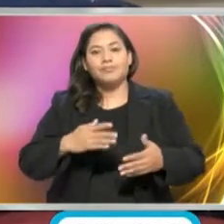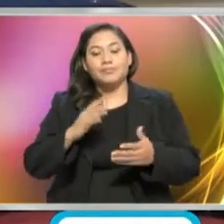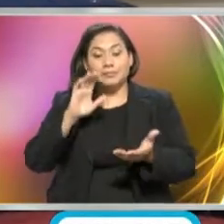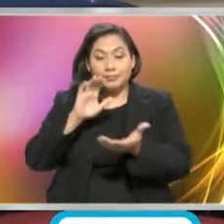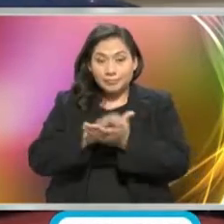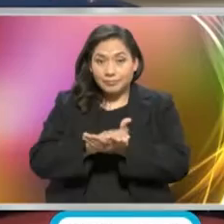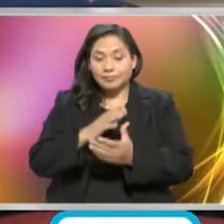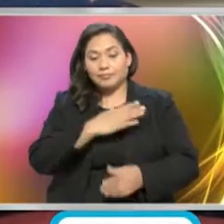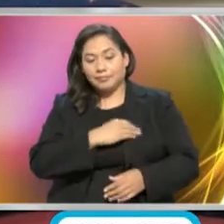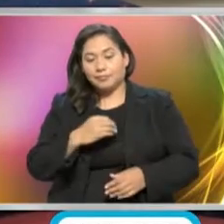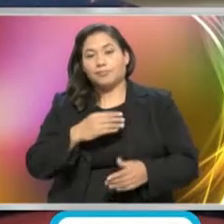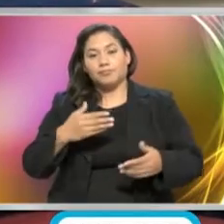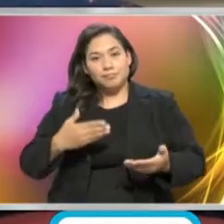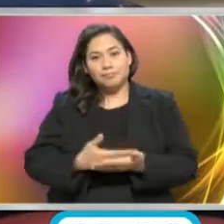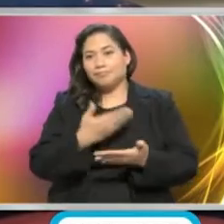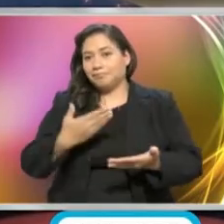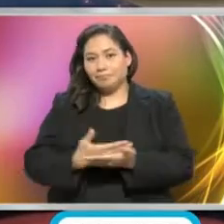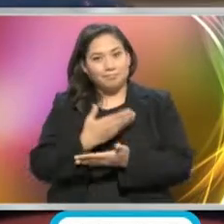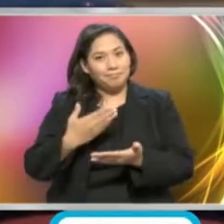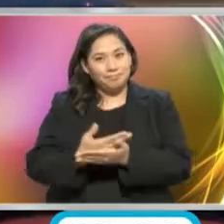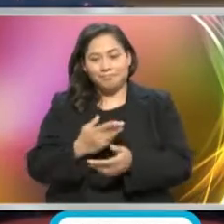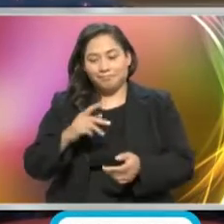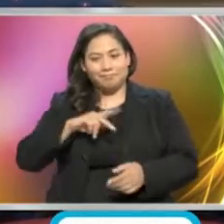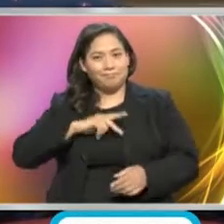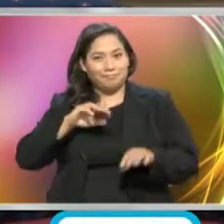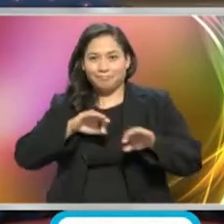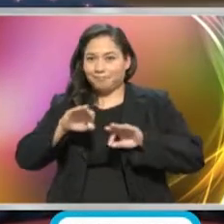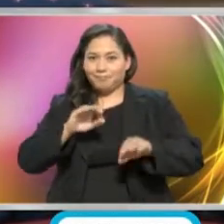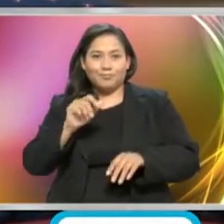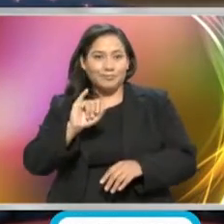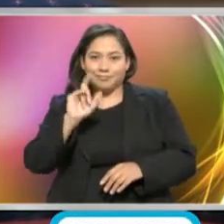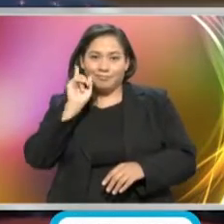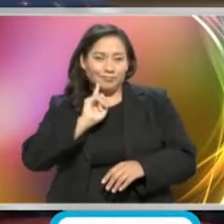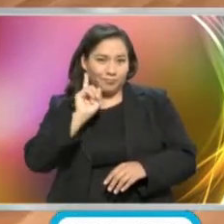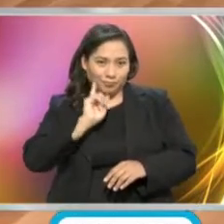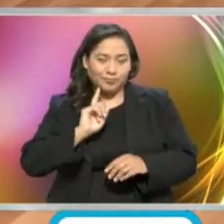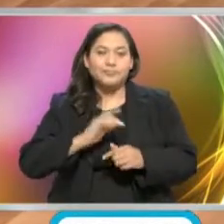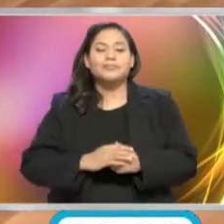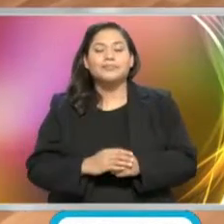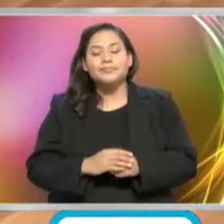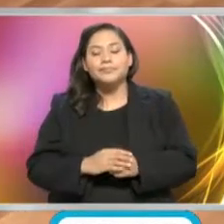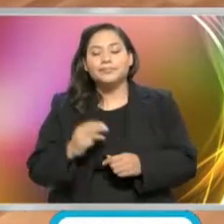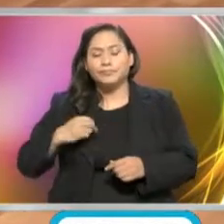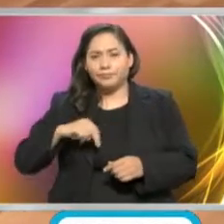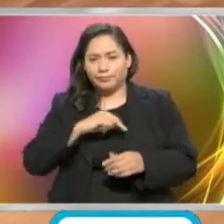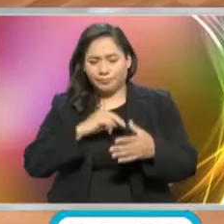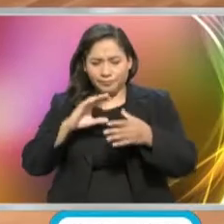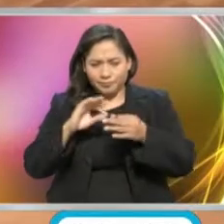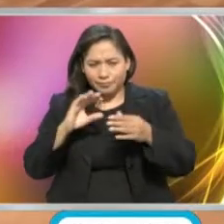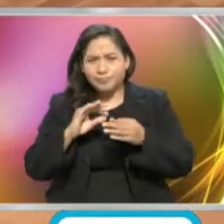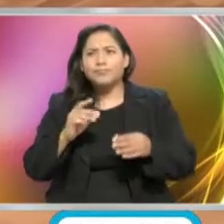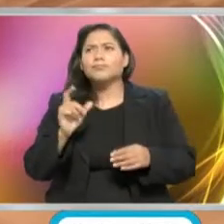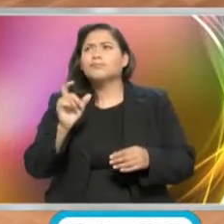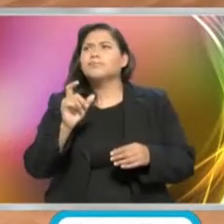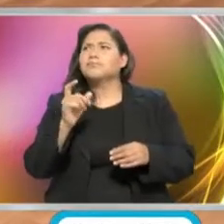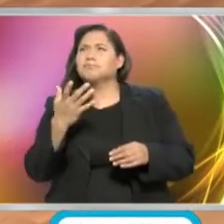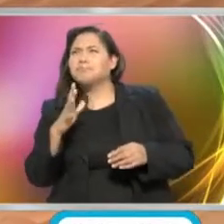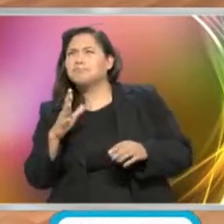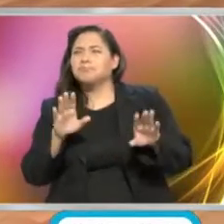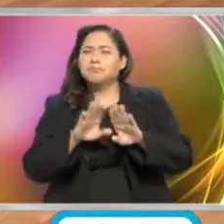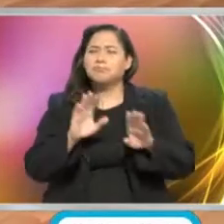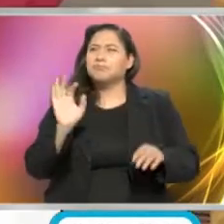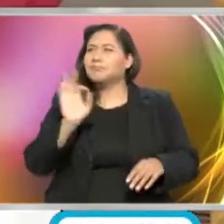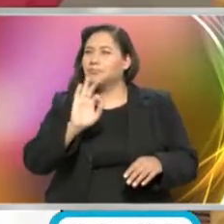tener hijos, Para casarse ¿no? y tener Y ya. hijos, Sí. esa era la razón de ser. Y estamos hablando, yo creo que de los primeras,